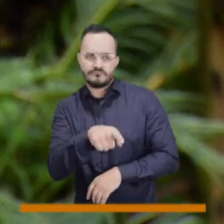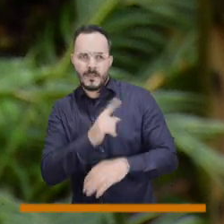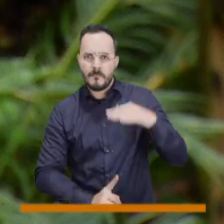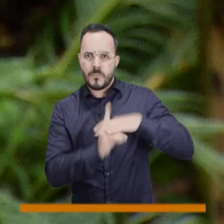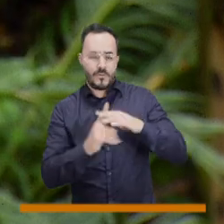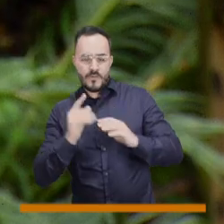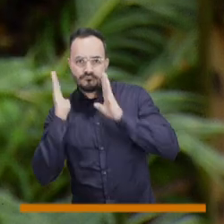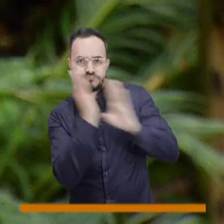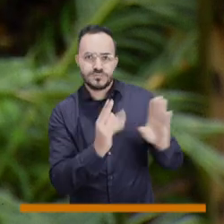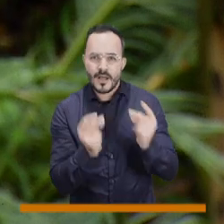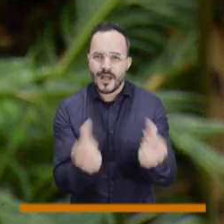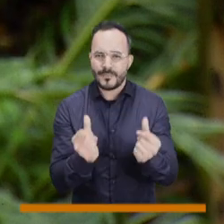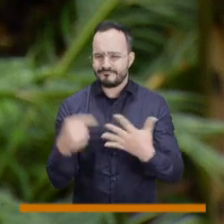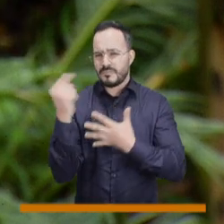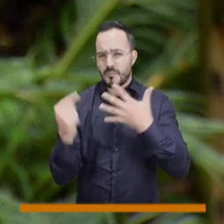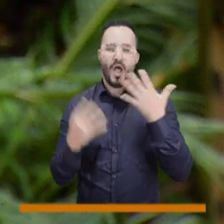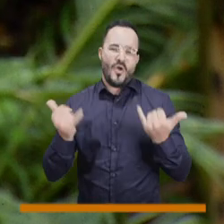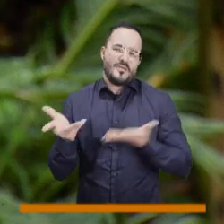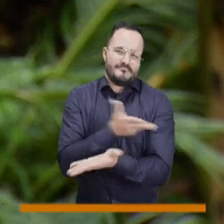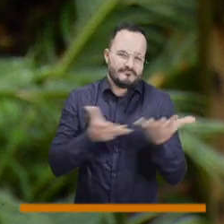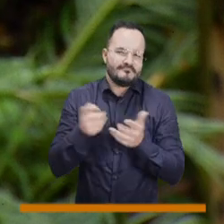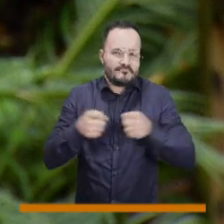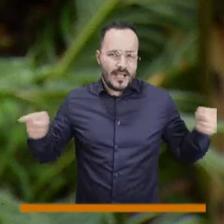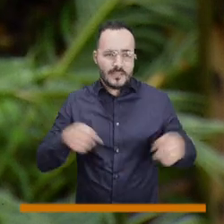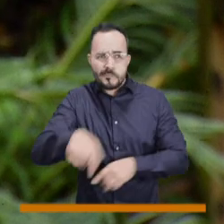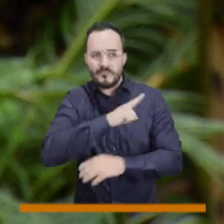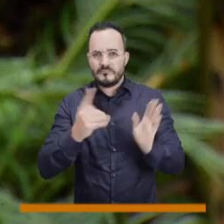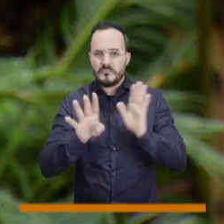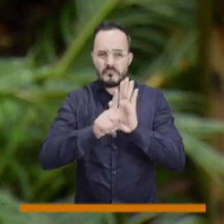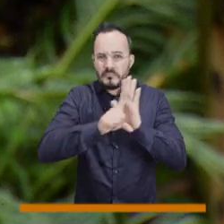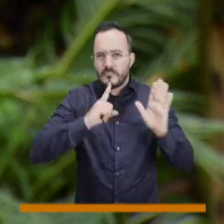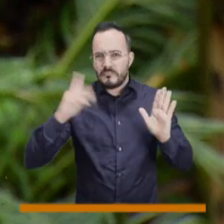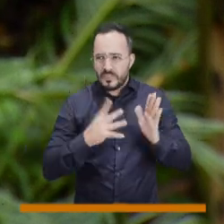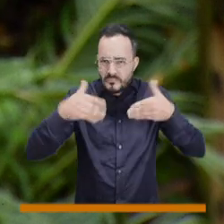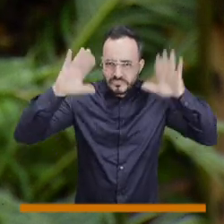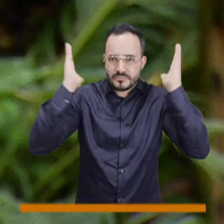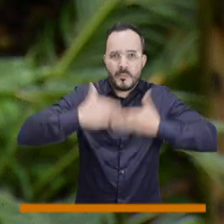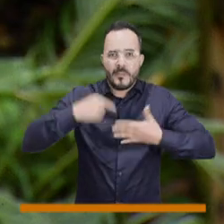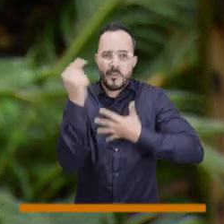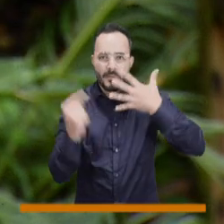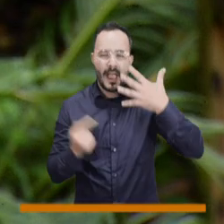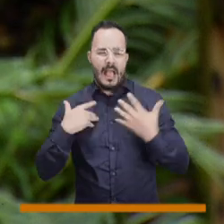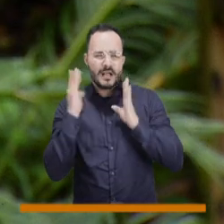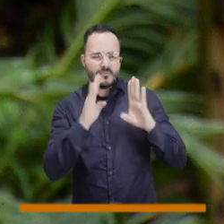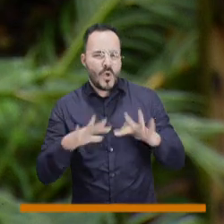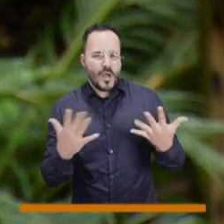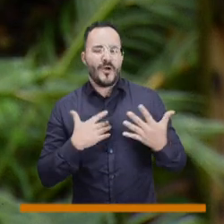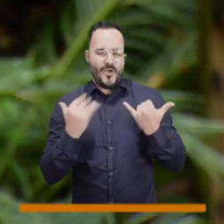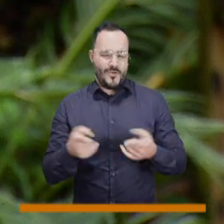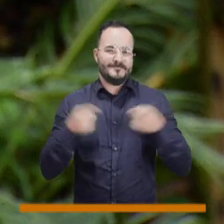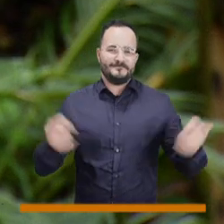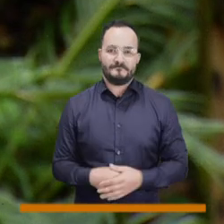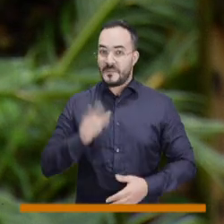la fuerza pública están actuando contra el delito y el crimen organizado en nuestra ciudad. Y ahora los quiero invitar a